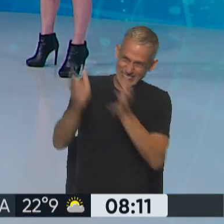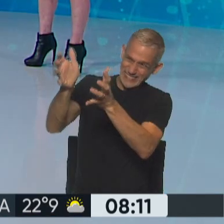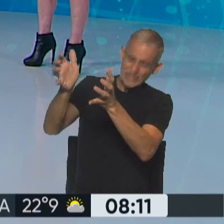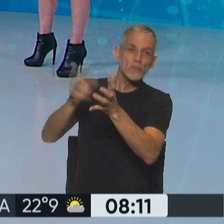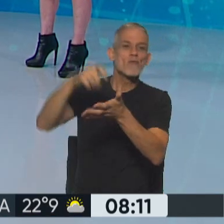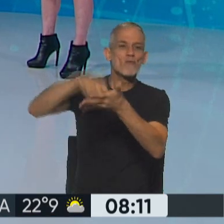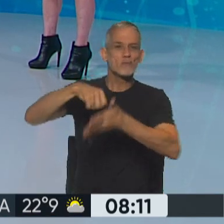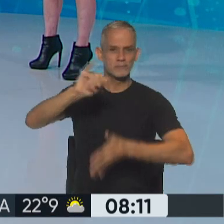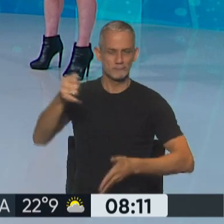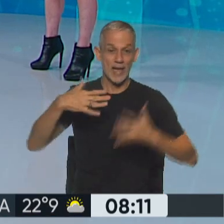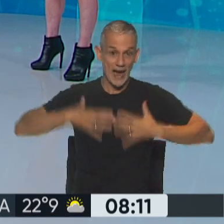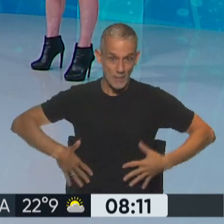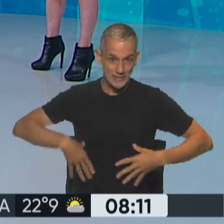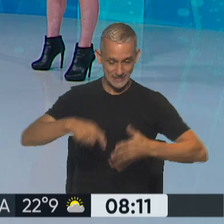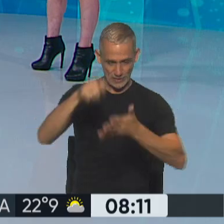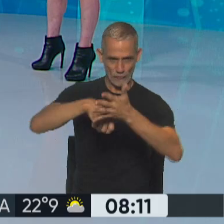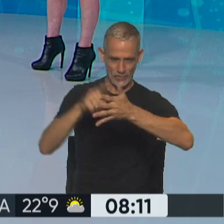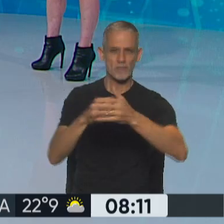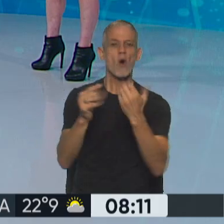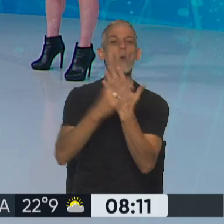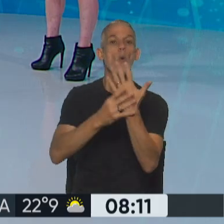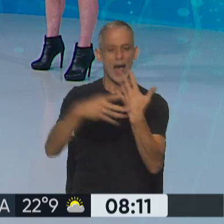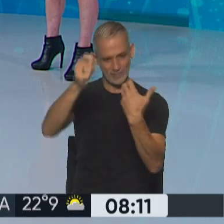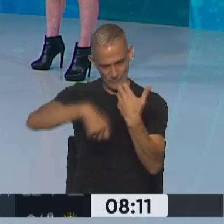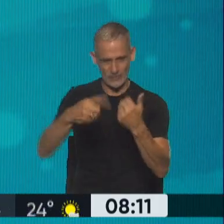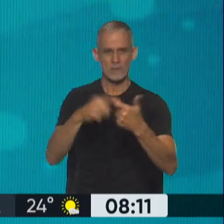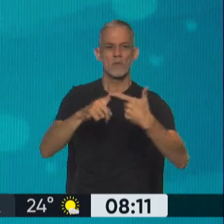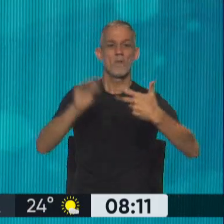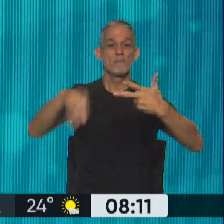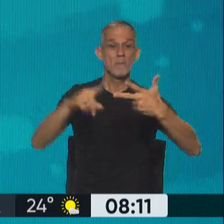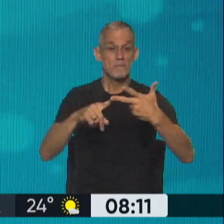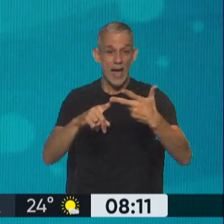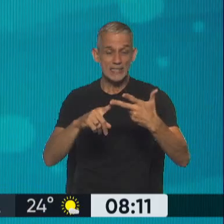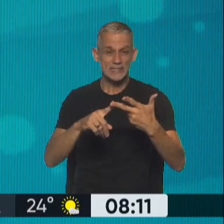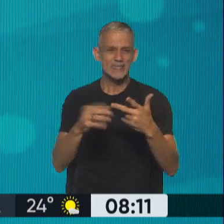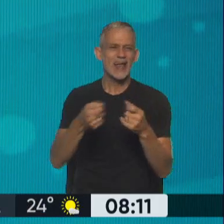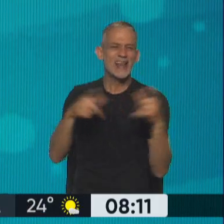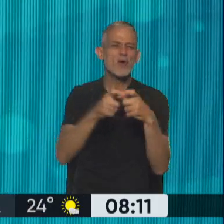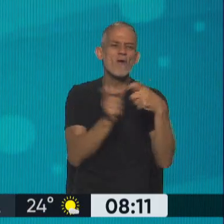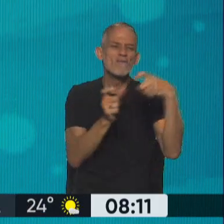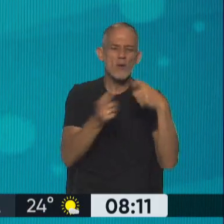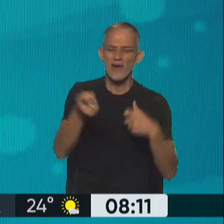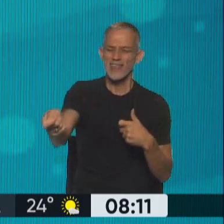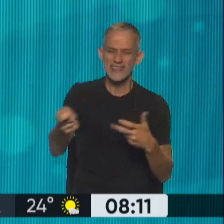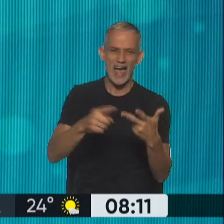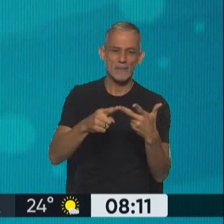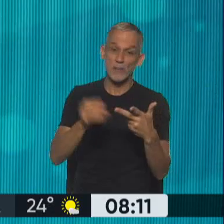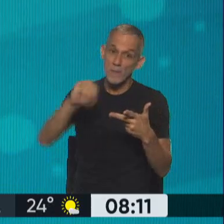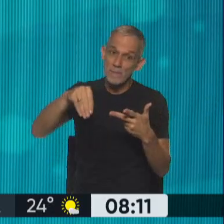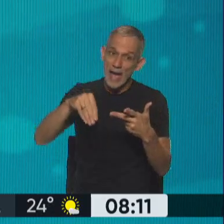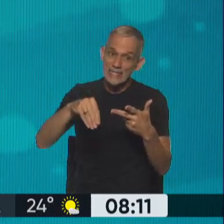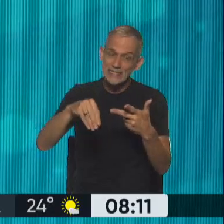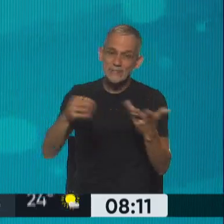Le firmó la camiseta el guante y también le dio una figurita del mundial Pero además